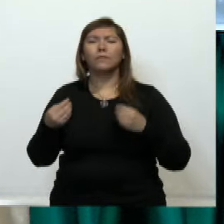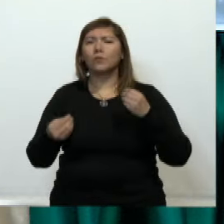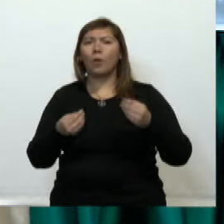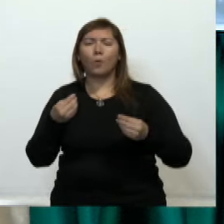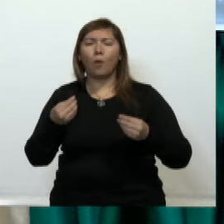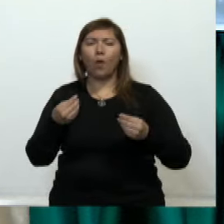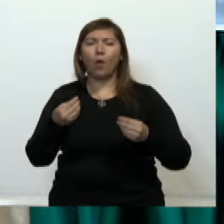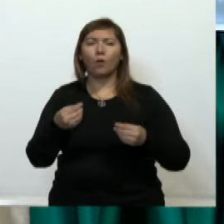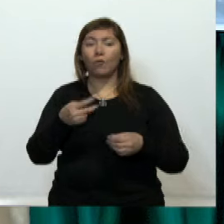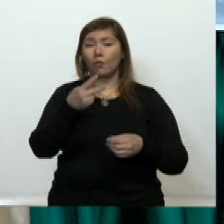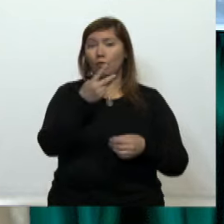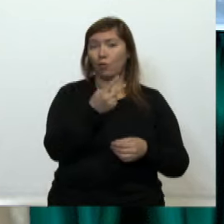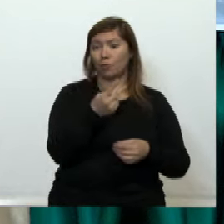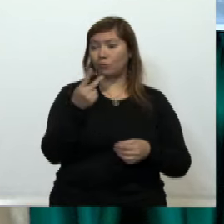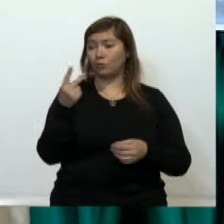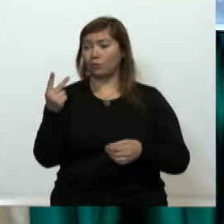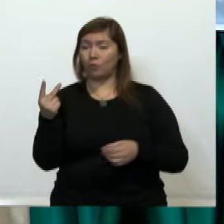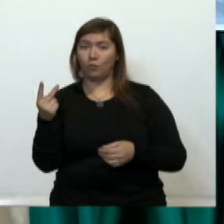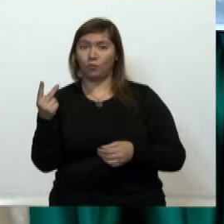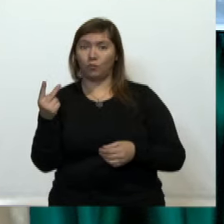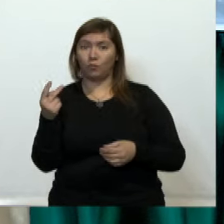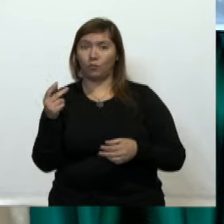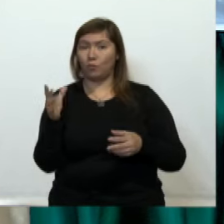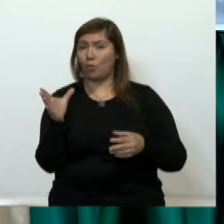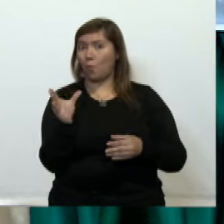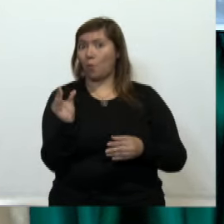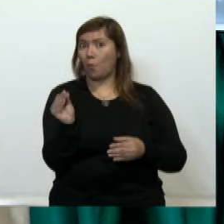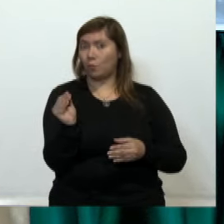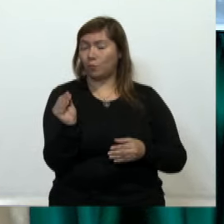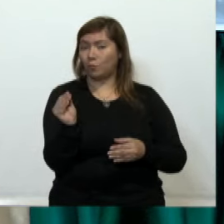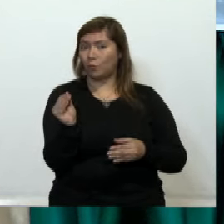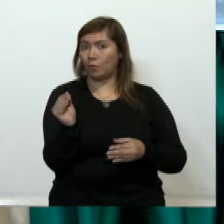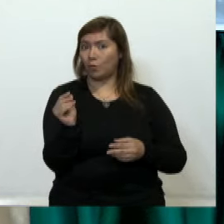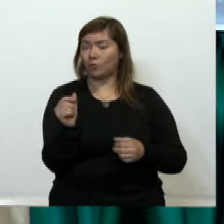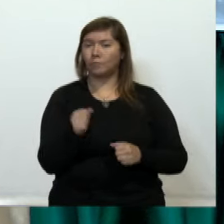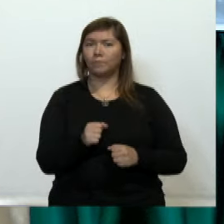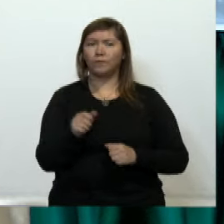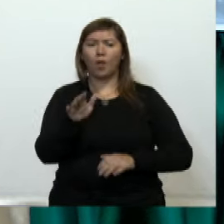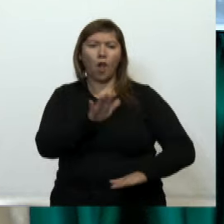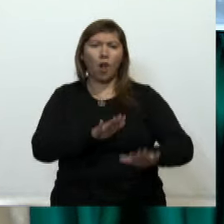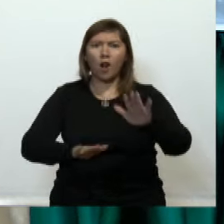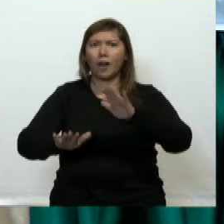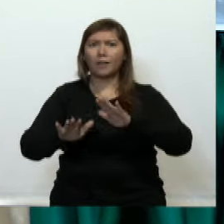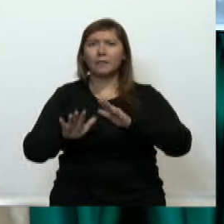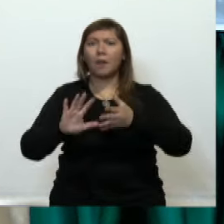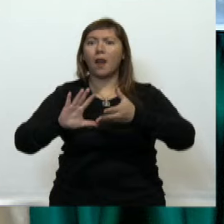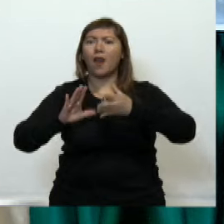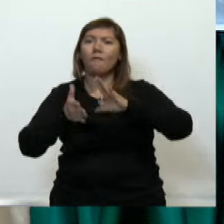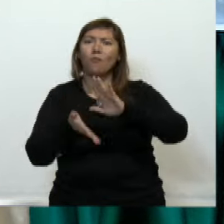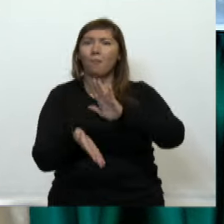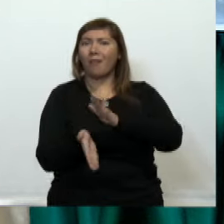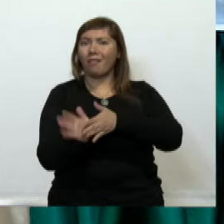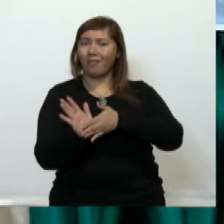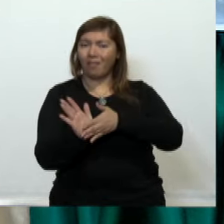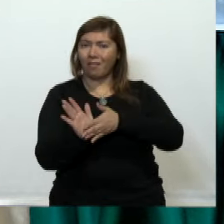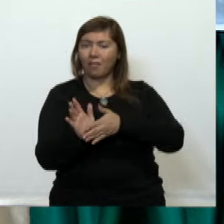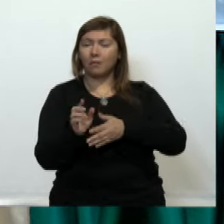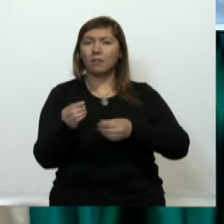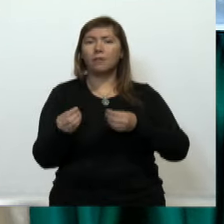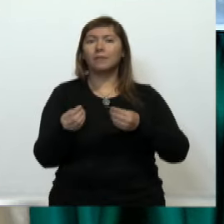dos. De algún modo Jesús organiza la misión. Me gusta recordar siempre